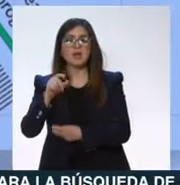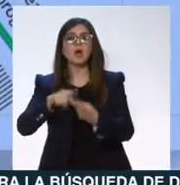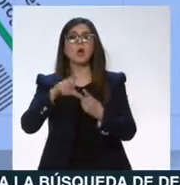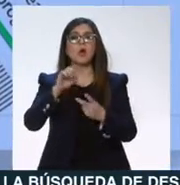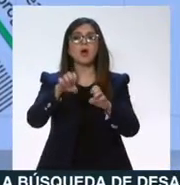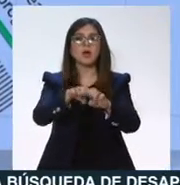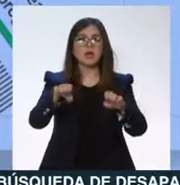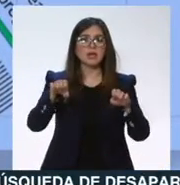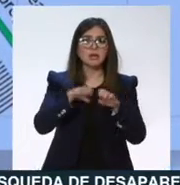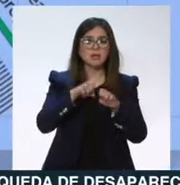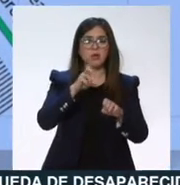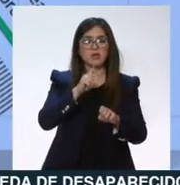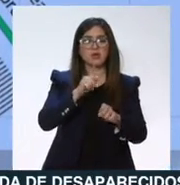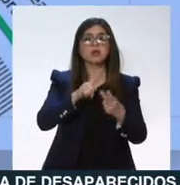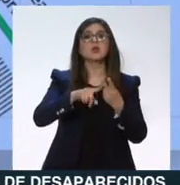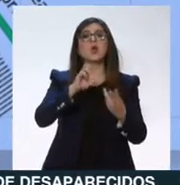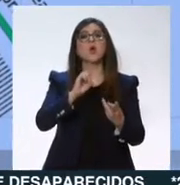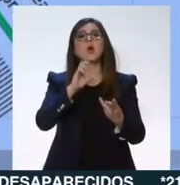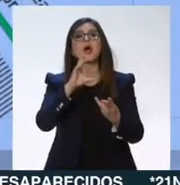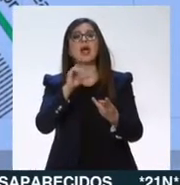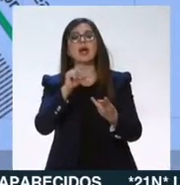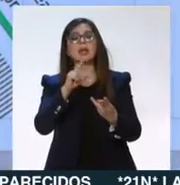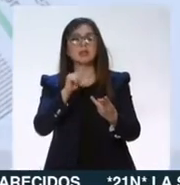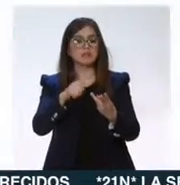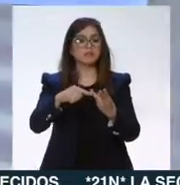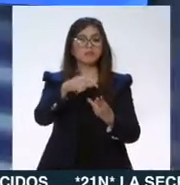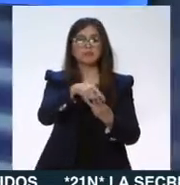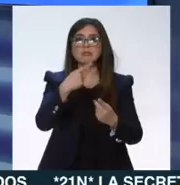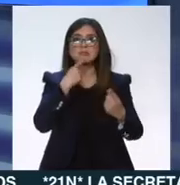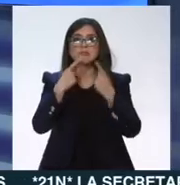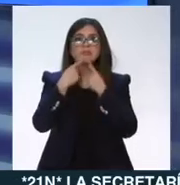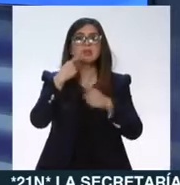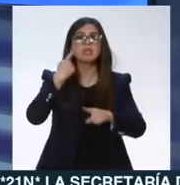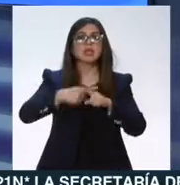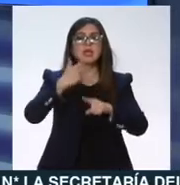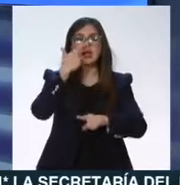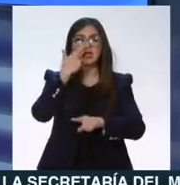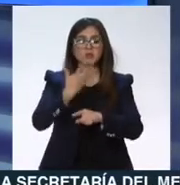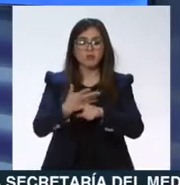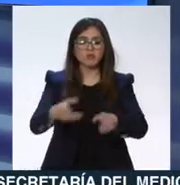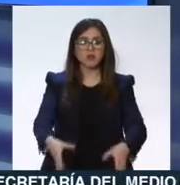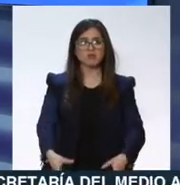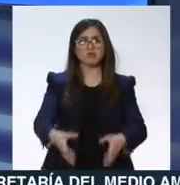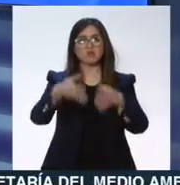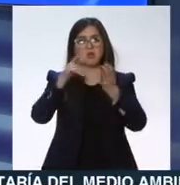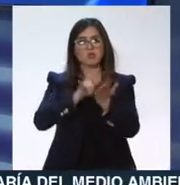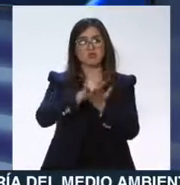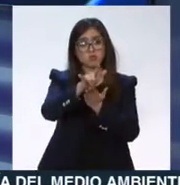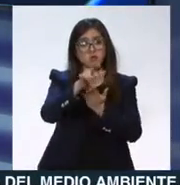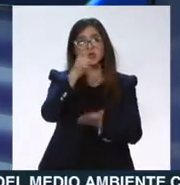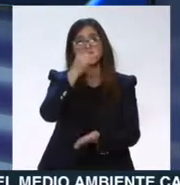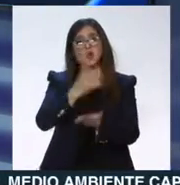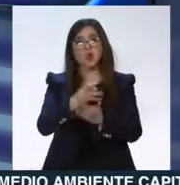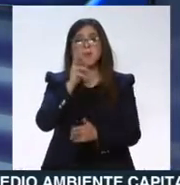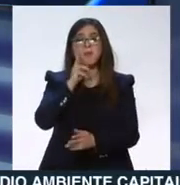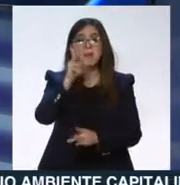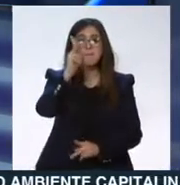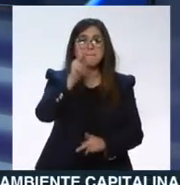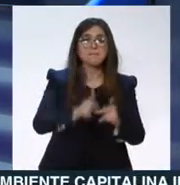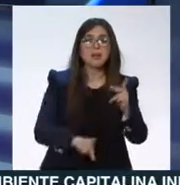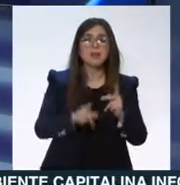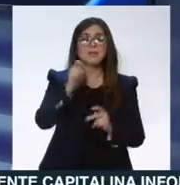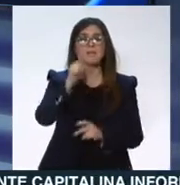Nantes o el Cardiff. Esa es la cuestión al día de hoy, pero se ha encontrado al menos la mitad de lo que fue